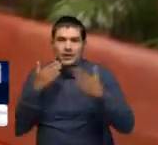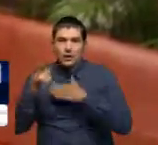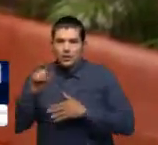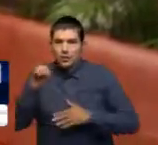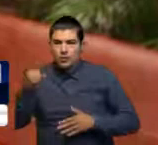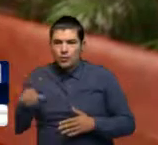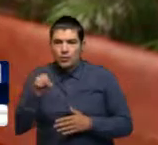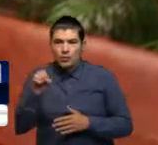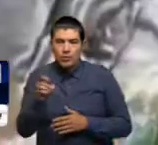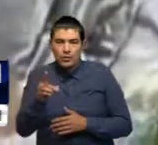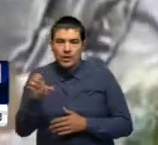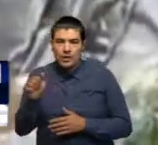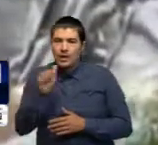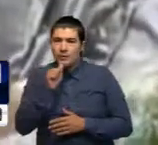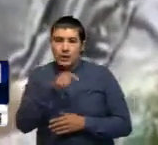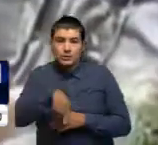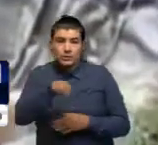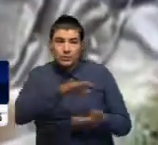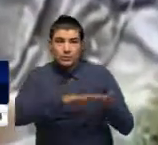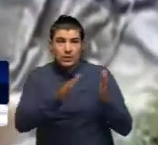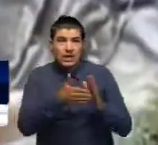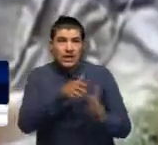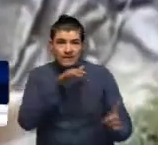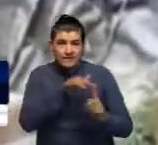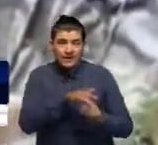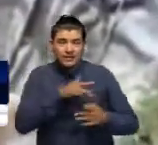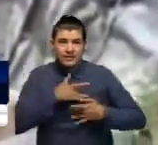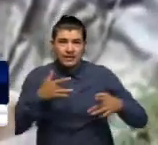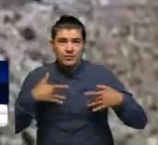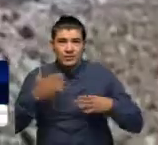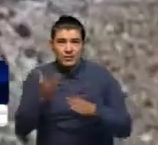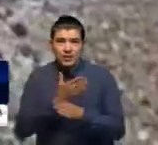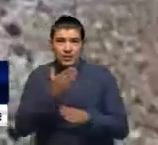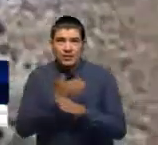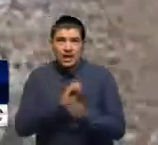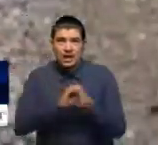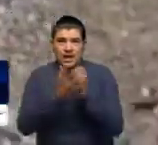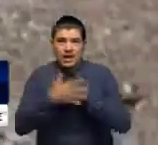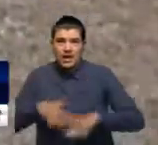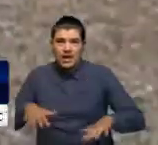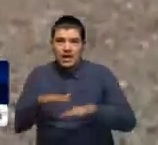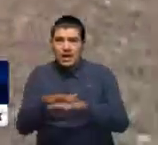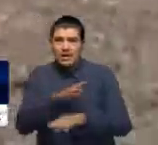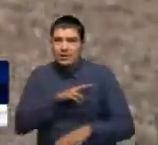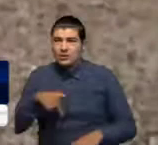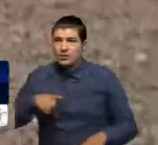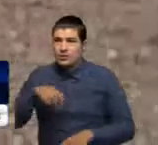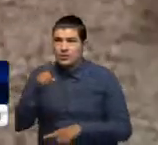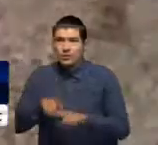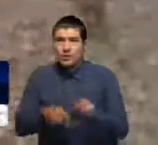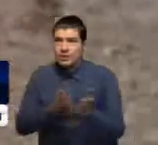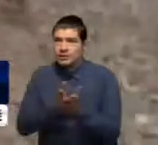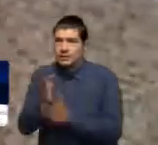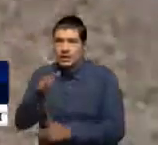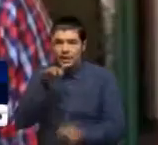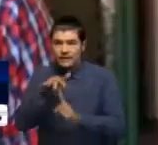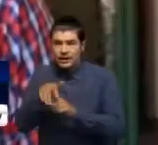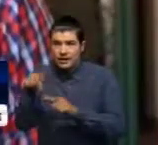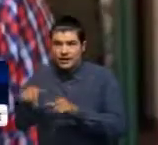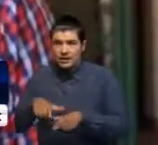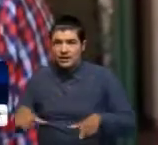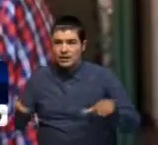tenemos grandes problemas de salud problemas medioambientales no podemos seguir acabando este destino turístico